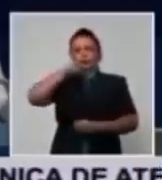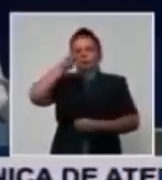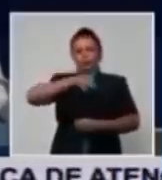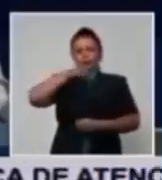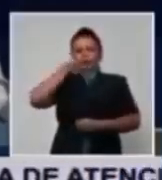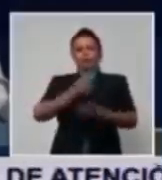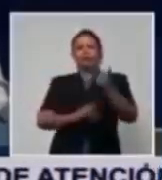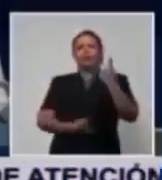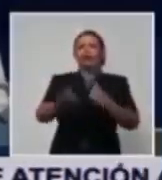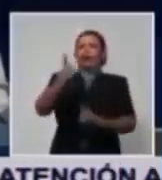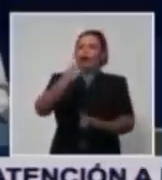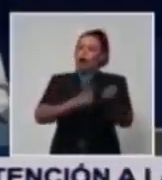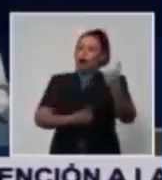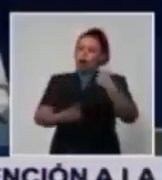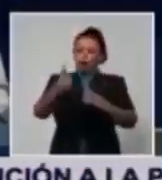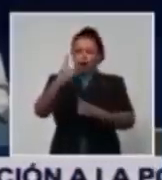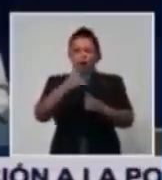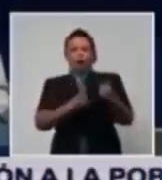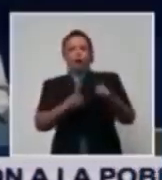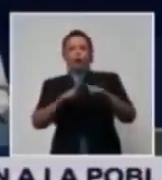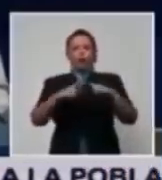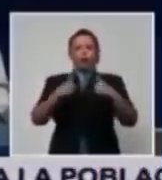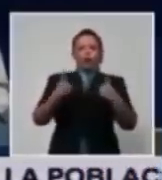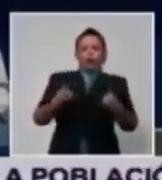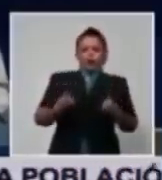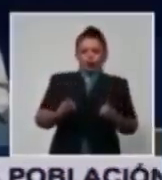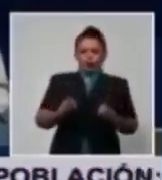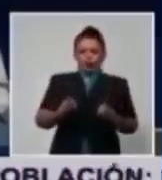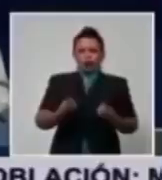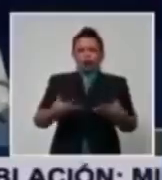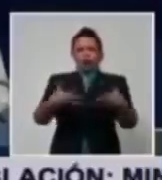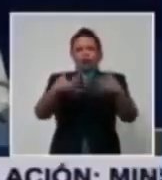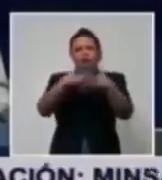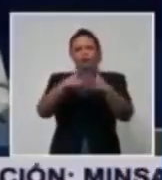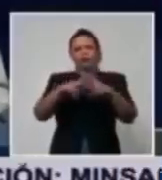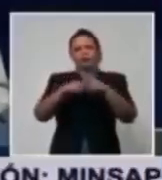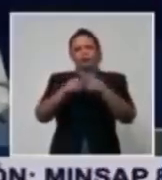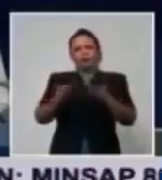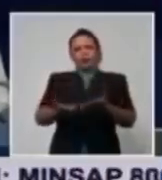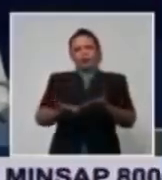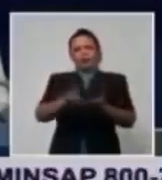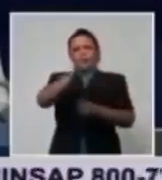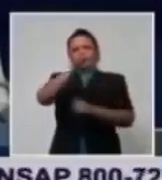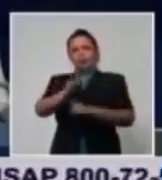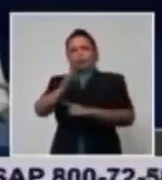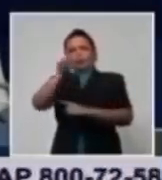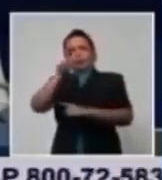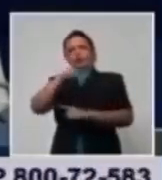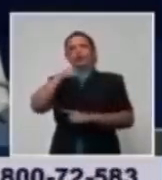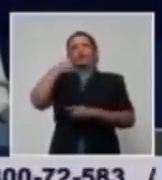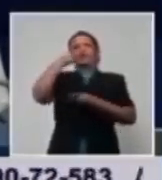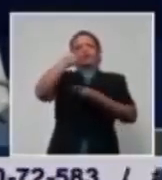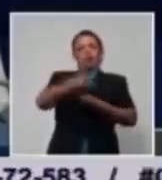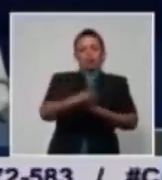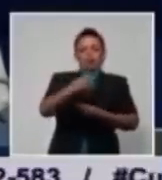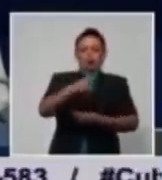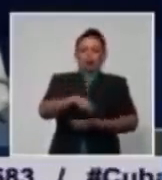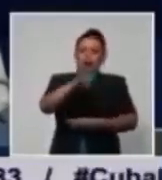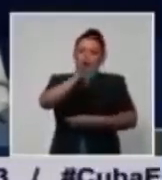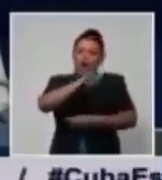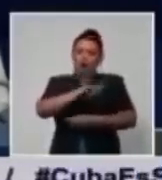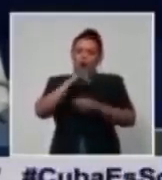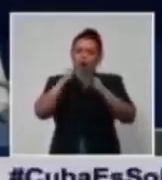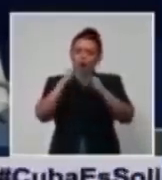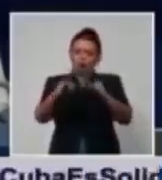que tiene que ver con el fallecido que nosotros informamos en el día de ayer. Yo le